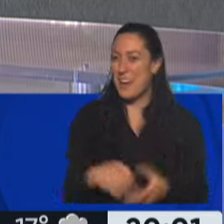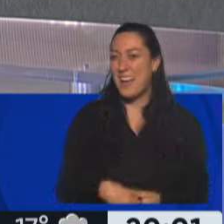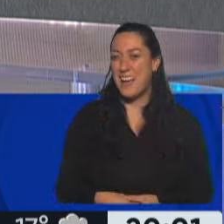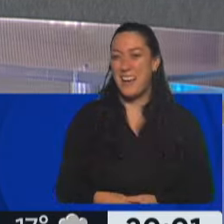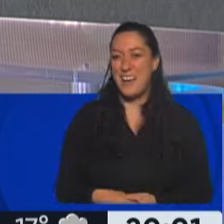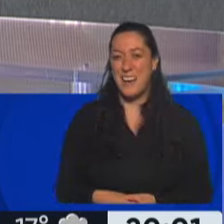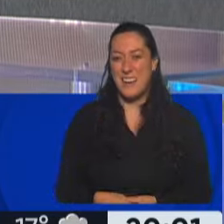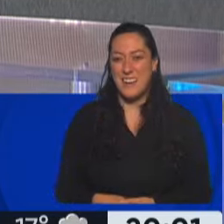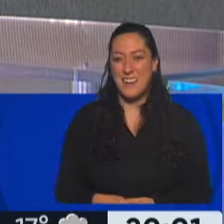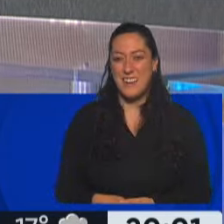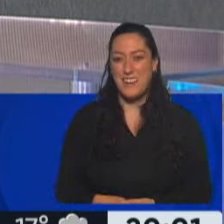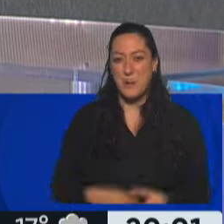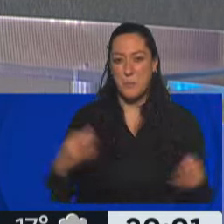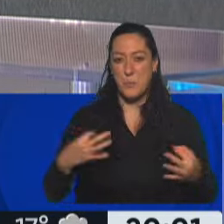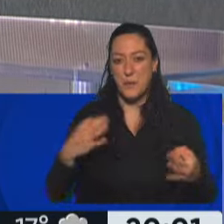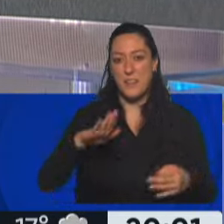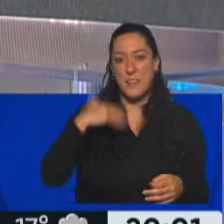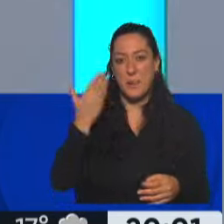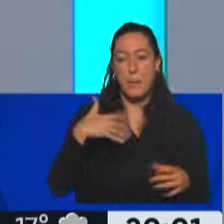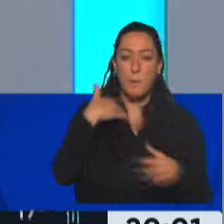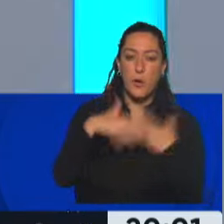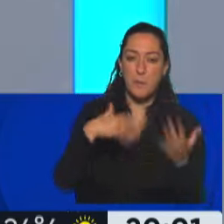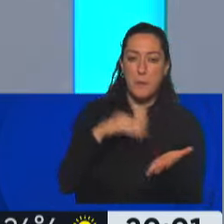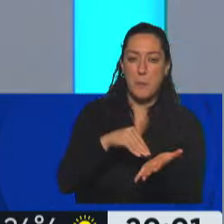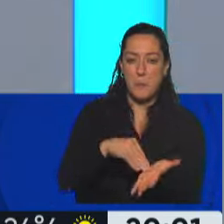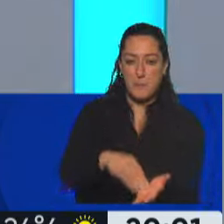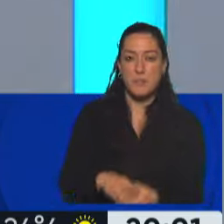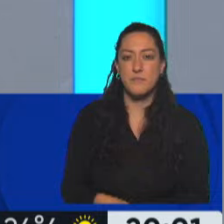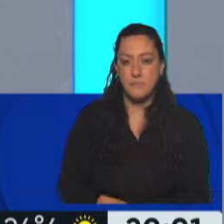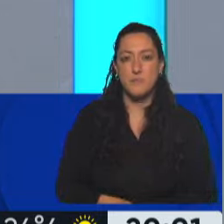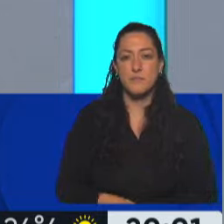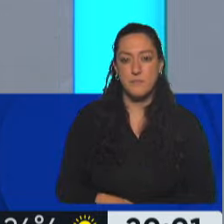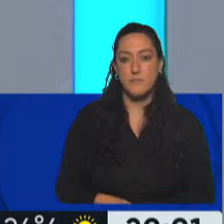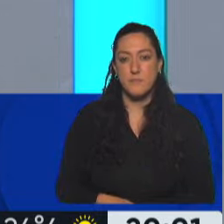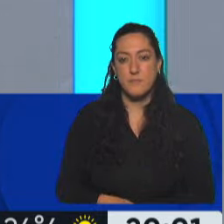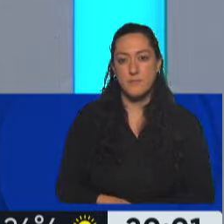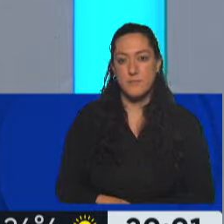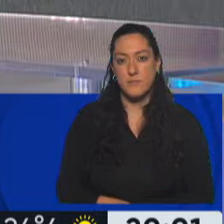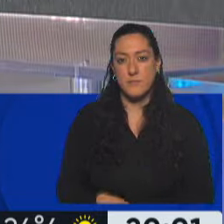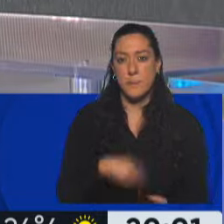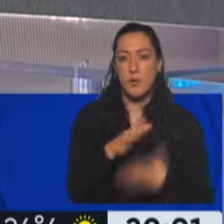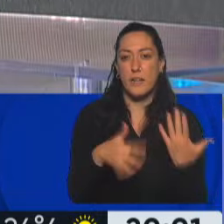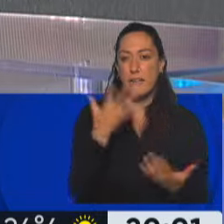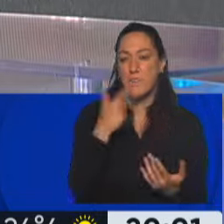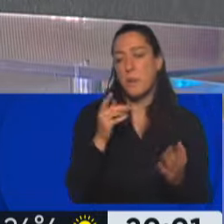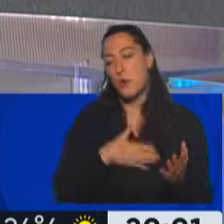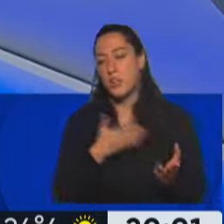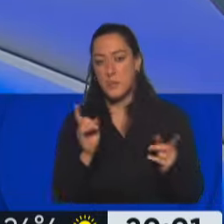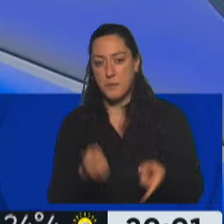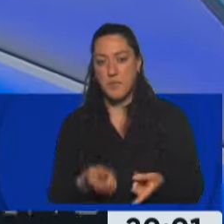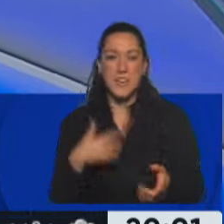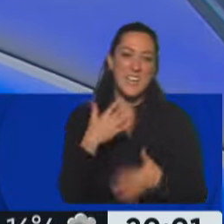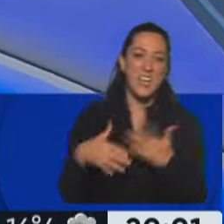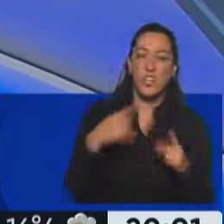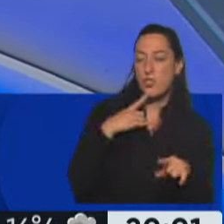Estuvo bien. Vamos a reconocerlo. Bueno. Después entramos en más polémicas. Sí, más polémicas. Volvamos a me esto gustan que las polémicas. El amor también. Igual, nos encanta el lío del